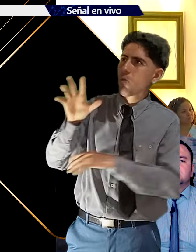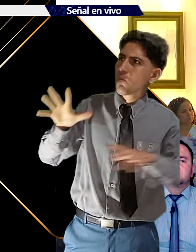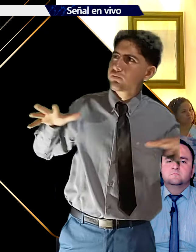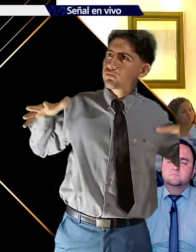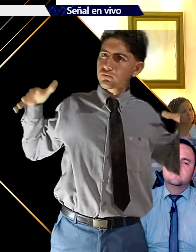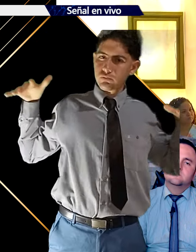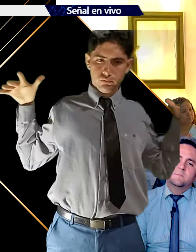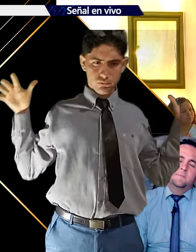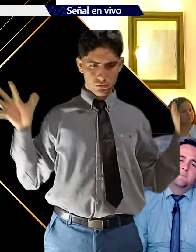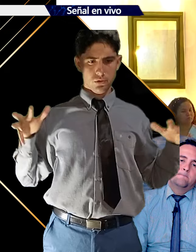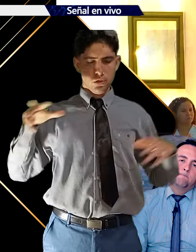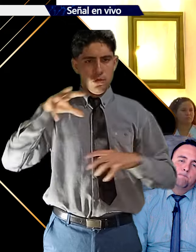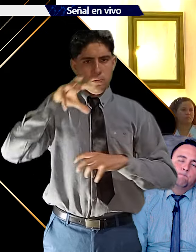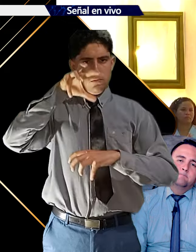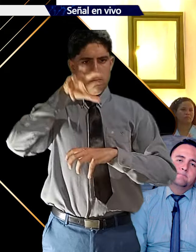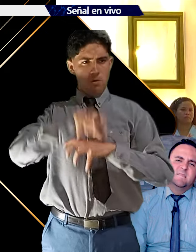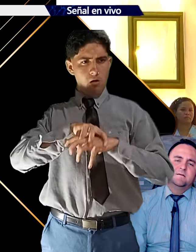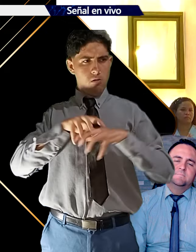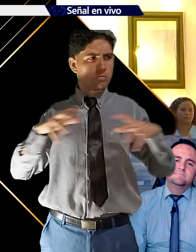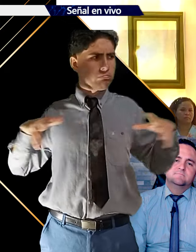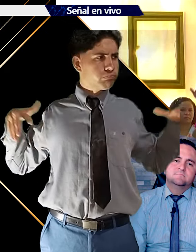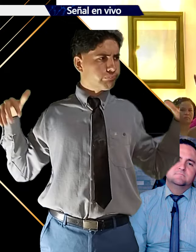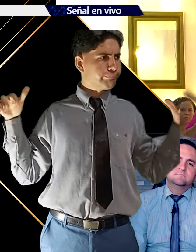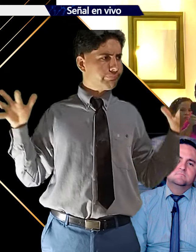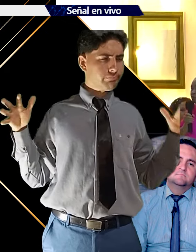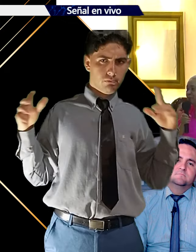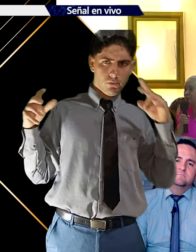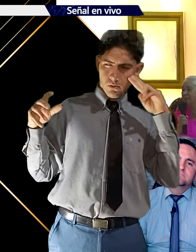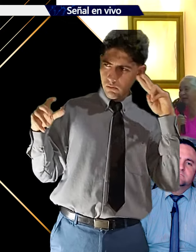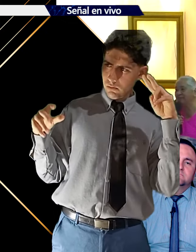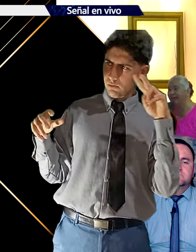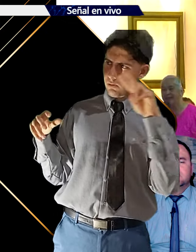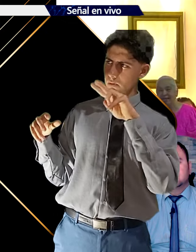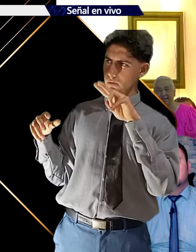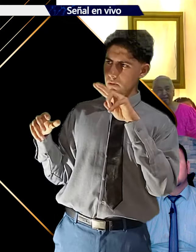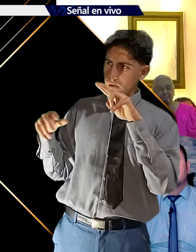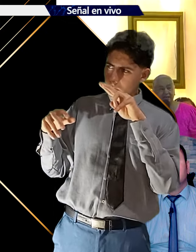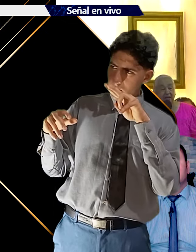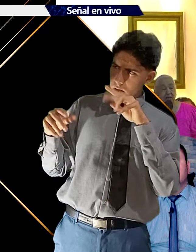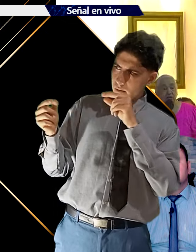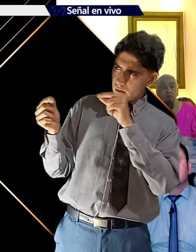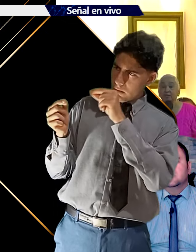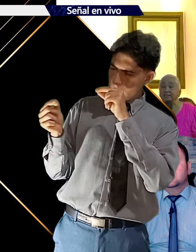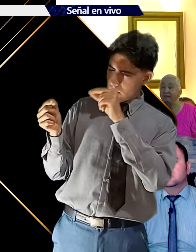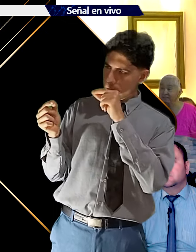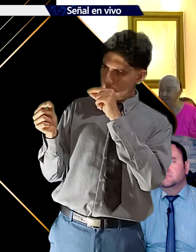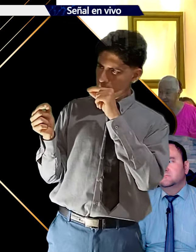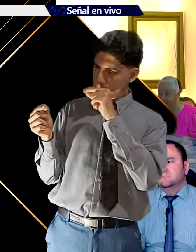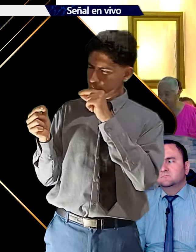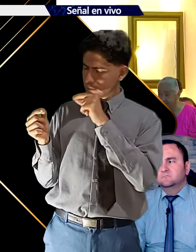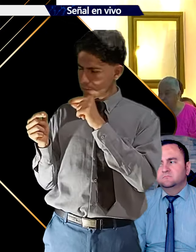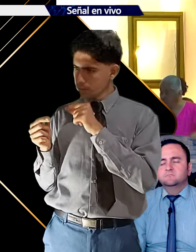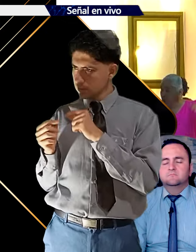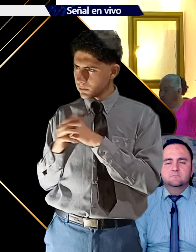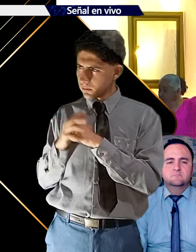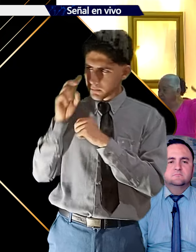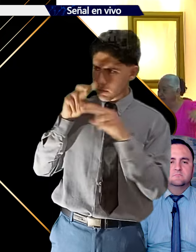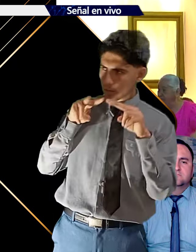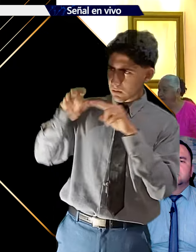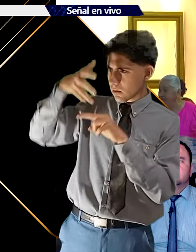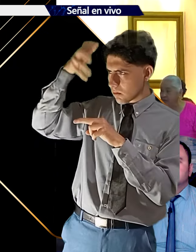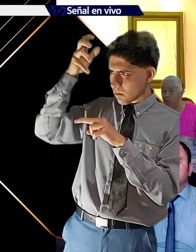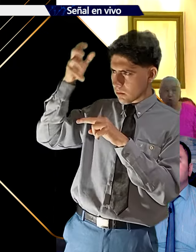un águila vieja, madura. Digo, un momento, yo pido la palabra, y es que yo estaba cerca, porque como